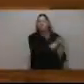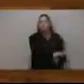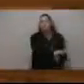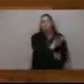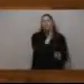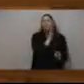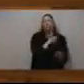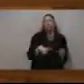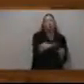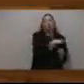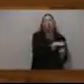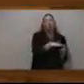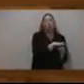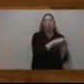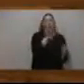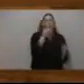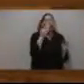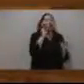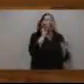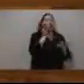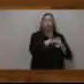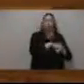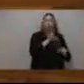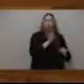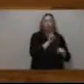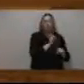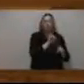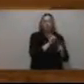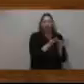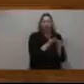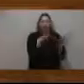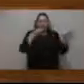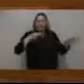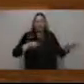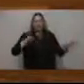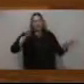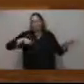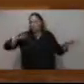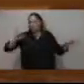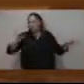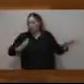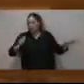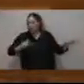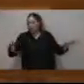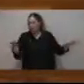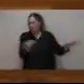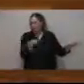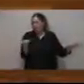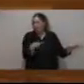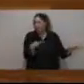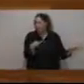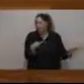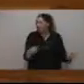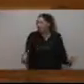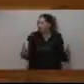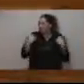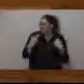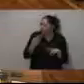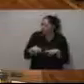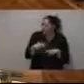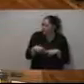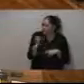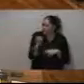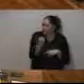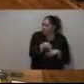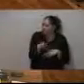ubicación a menos de 2.000 o de 2 kilómetros de las viviendas de la zona. Señor consejero, ¿no cree que existen responsabilidades políticas? Muchas gracias.